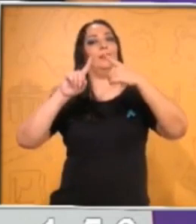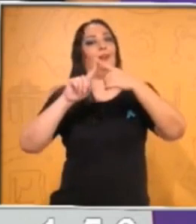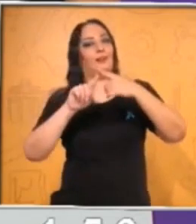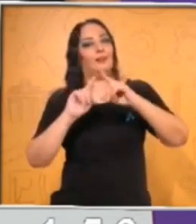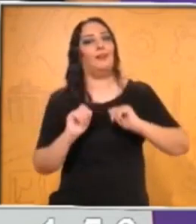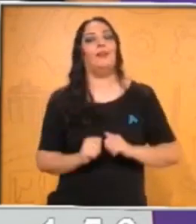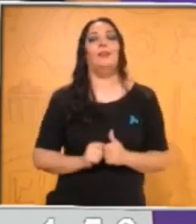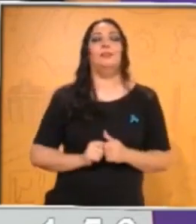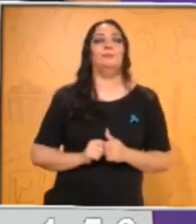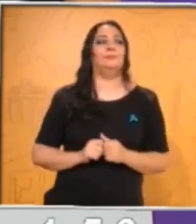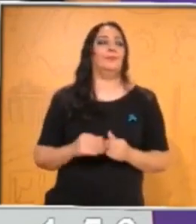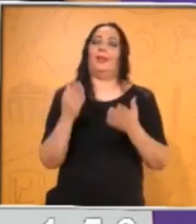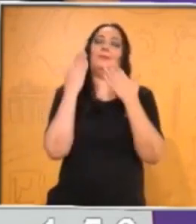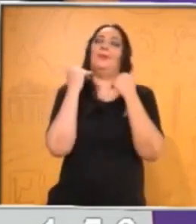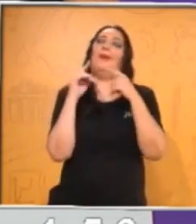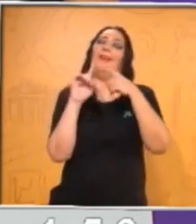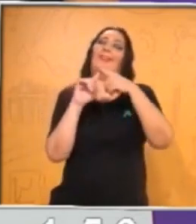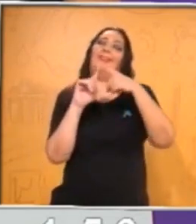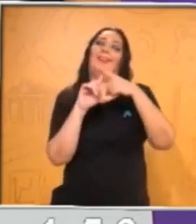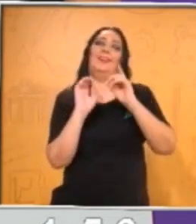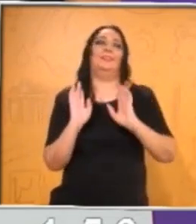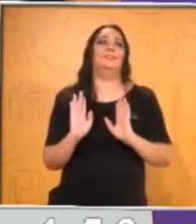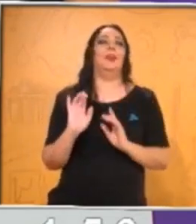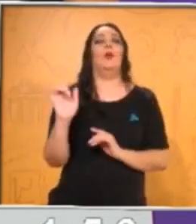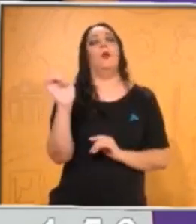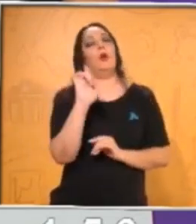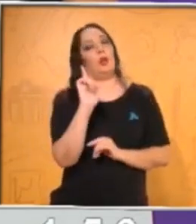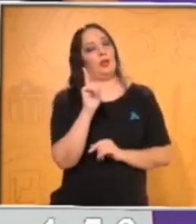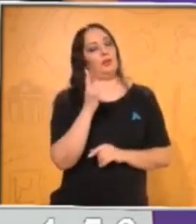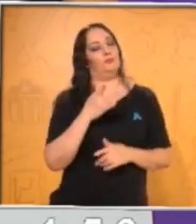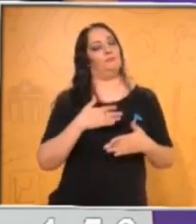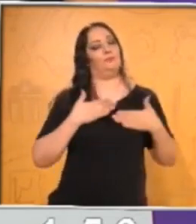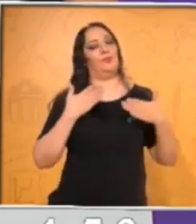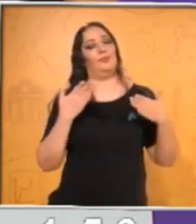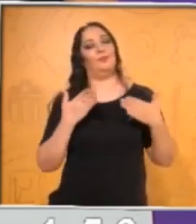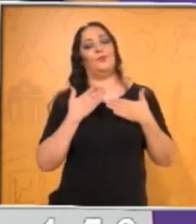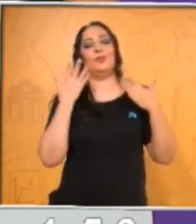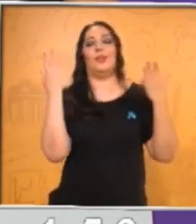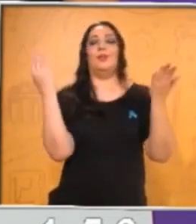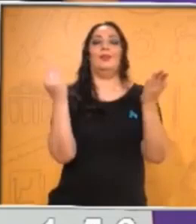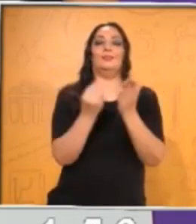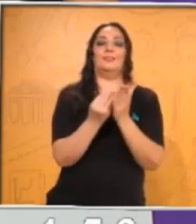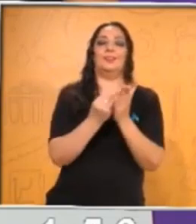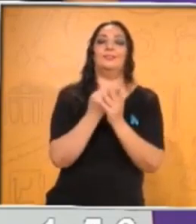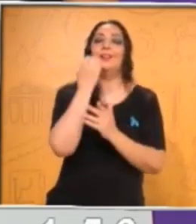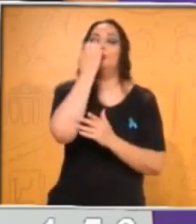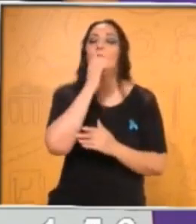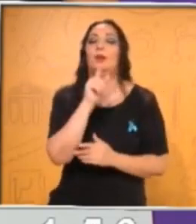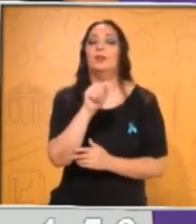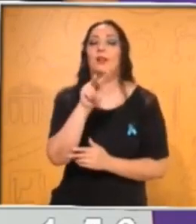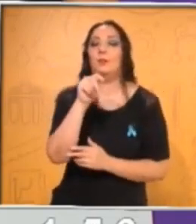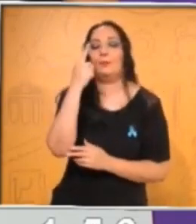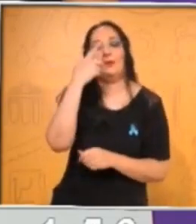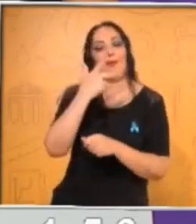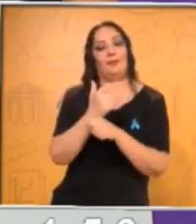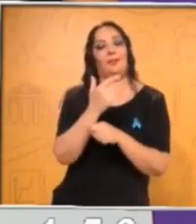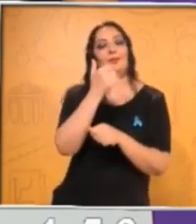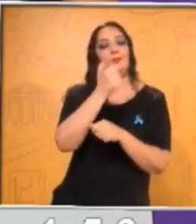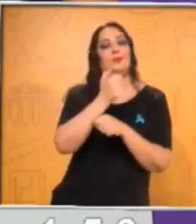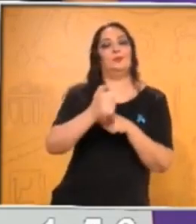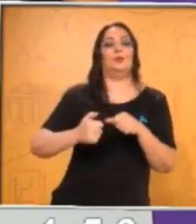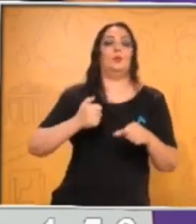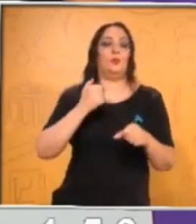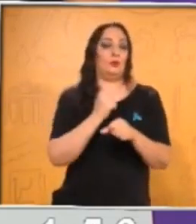Es cierto, no va a haber tarea. Muy bien, pues espero se le hayan pasado de maravilla en este su programa Escuela TV para quinto y sexto grado de